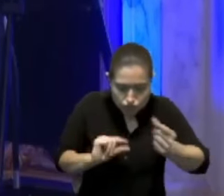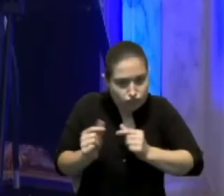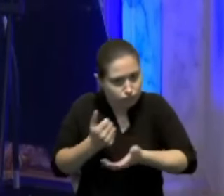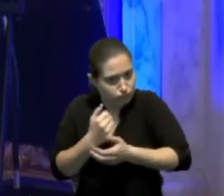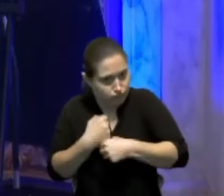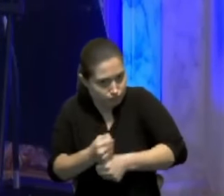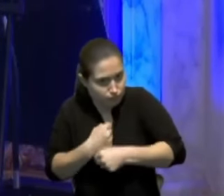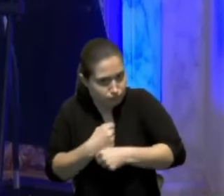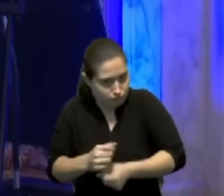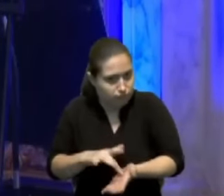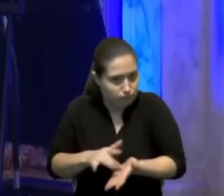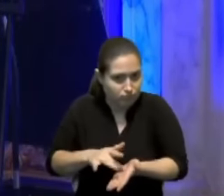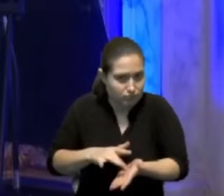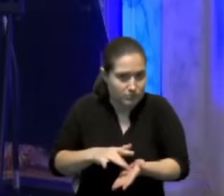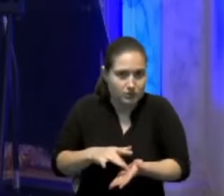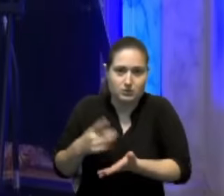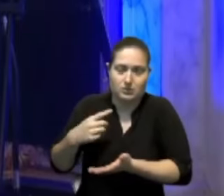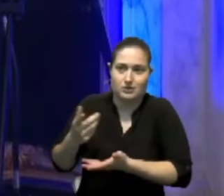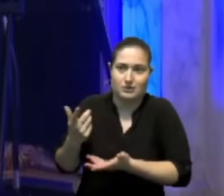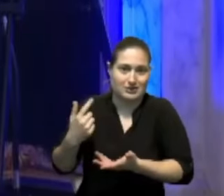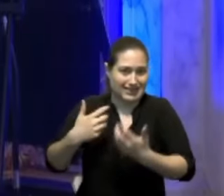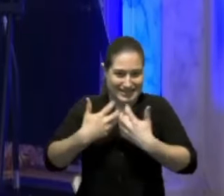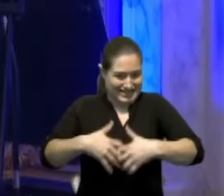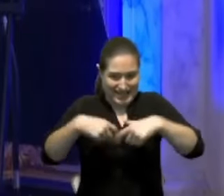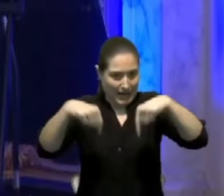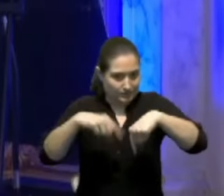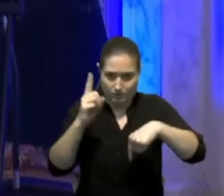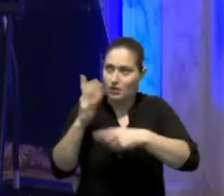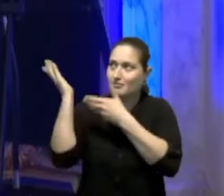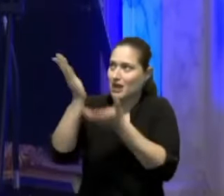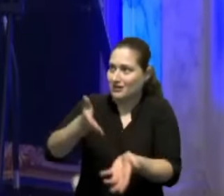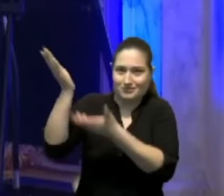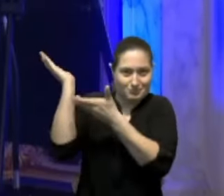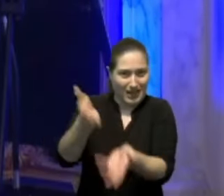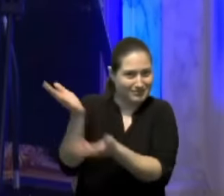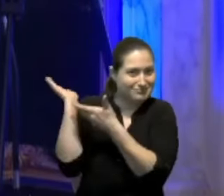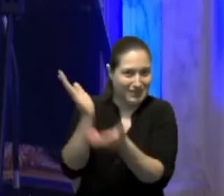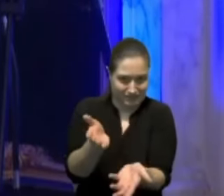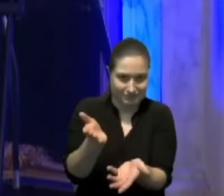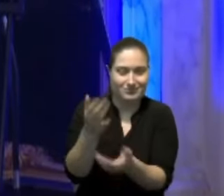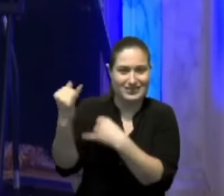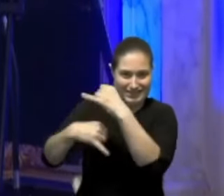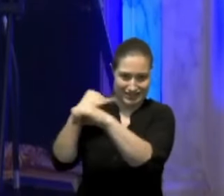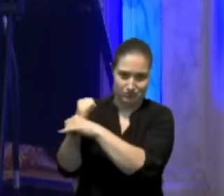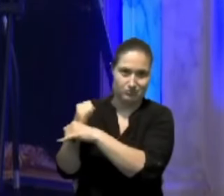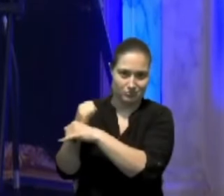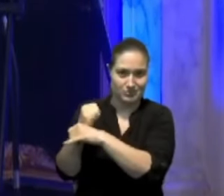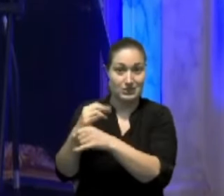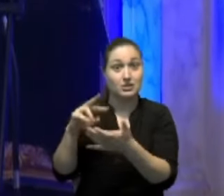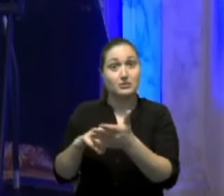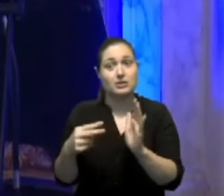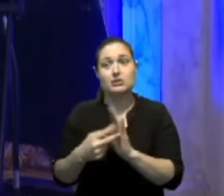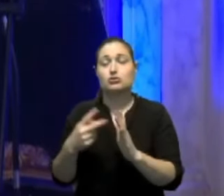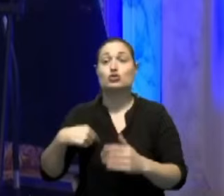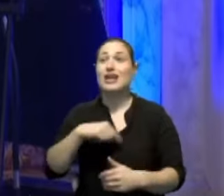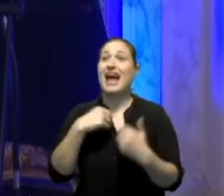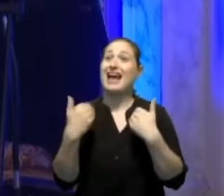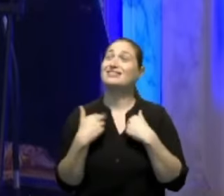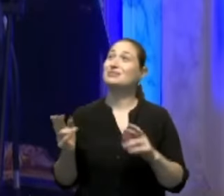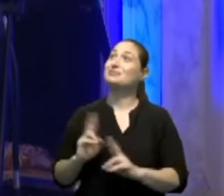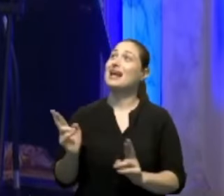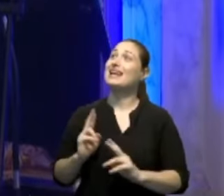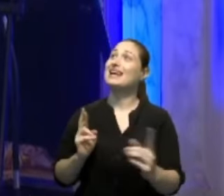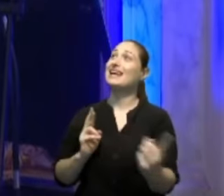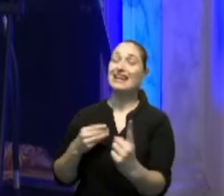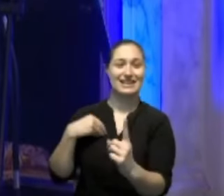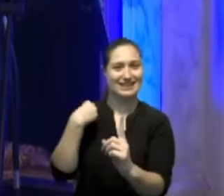alto costo son importados no son fabricados en el país no están disponibles digamos que en inventario esperando que alguien vaya a comprarlo sino que